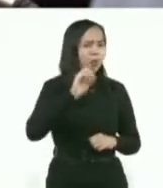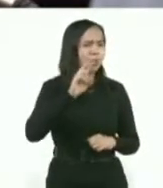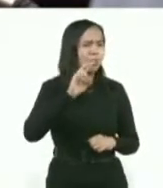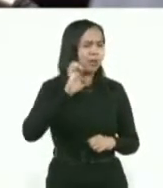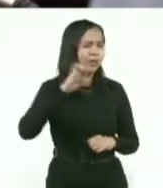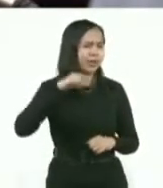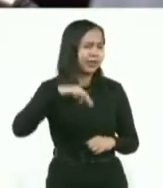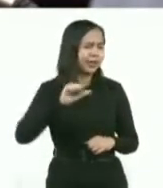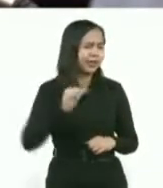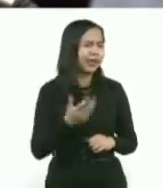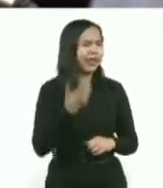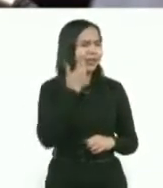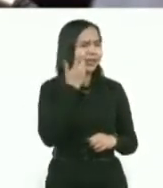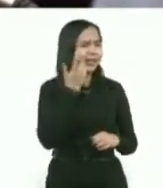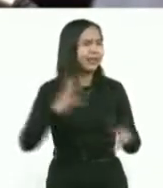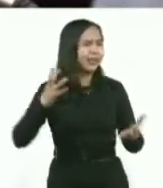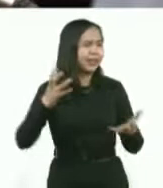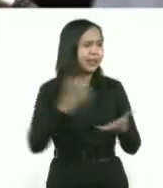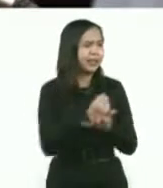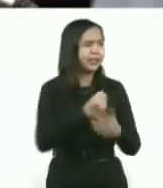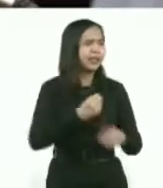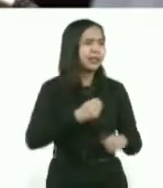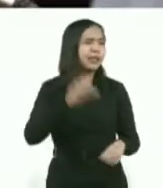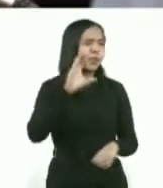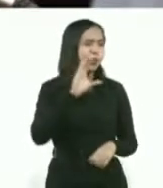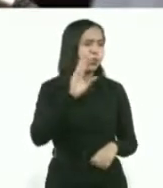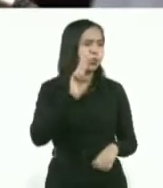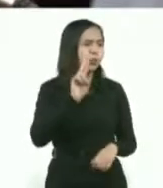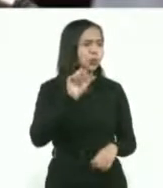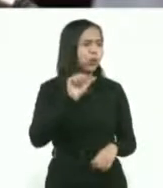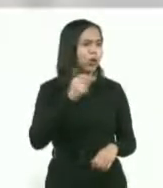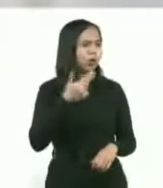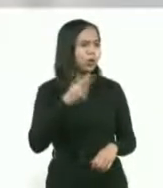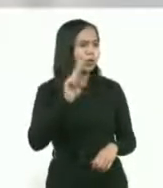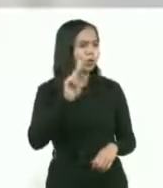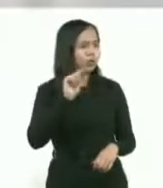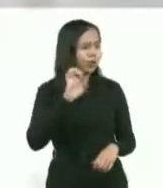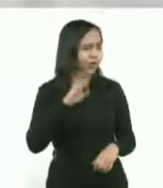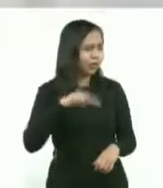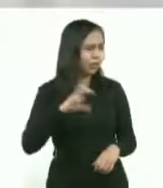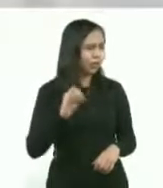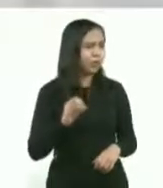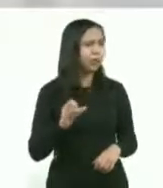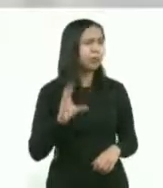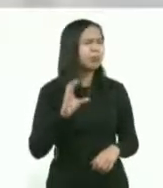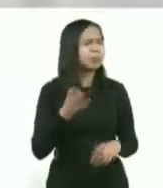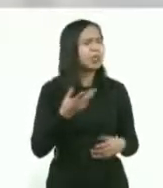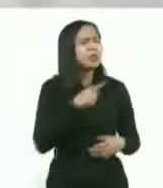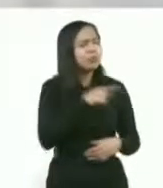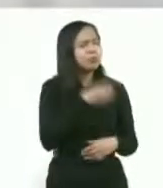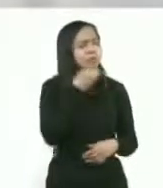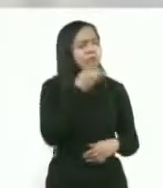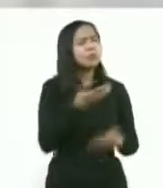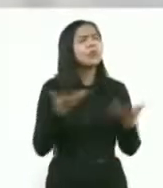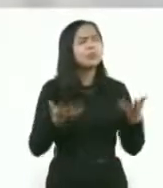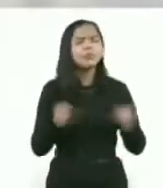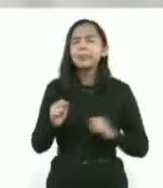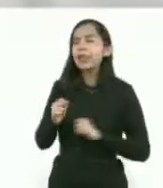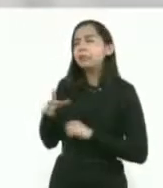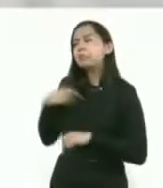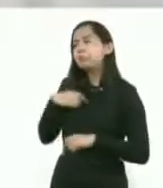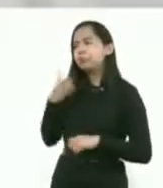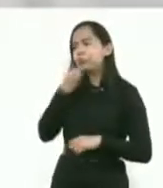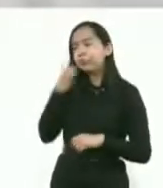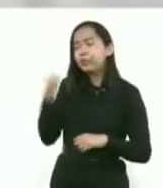la alcaldía de Cuauhtémoc. ¿Qué le responde a estas acusaciones? Es falso, absolutamente falso. Ustedes